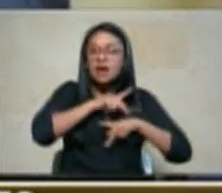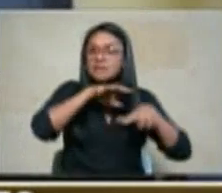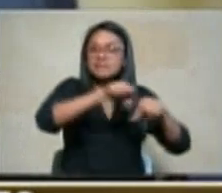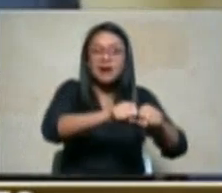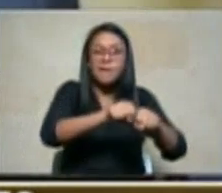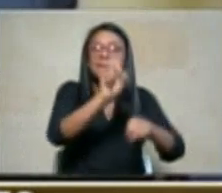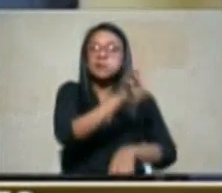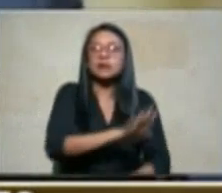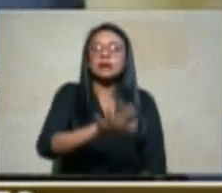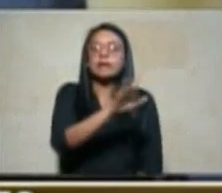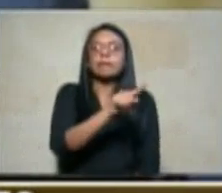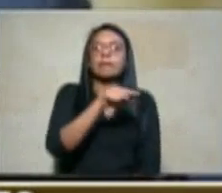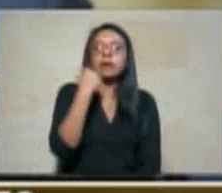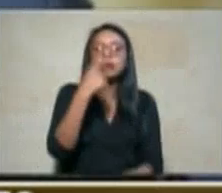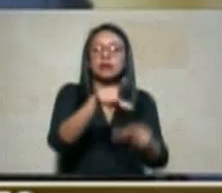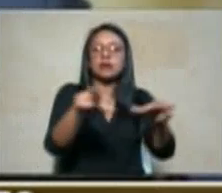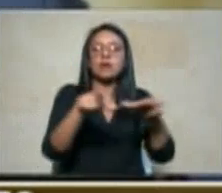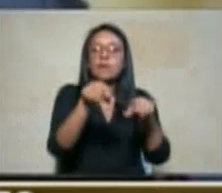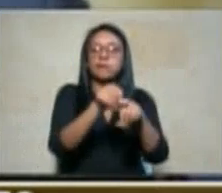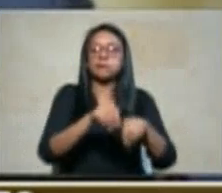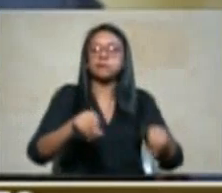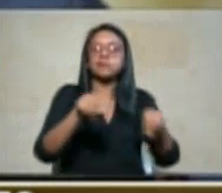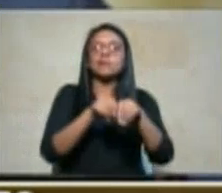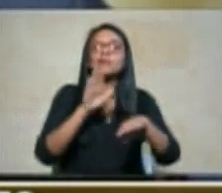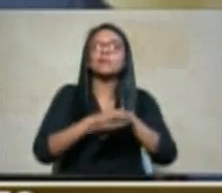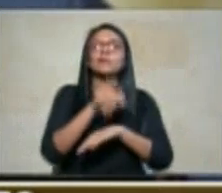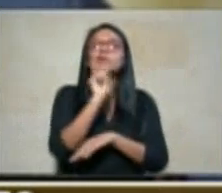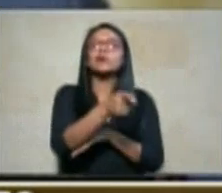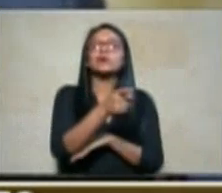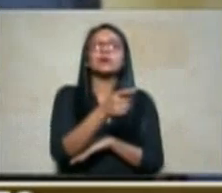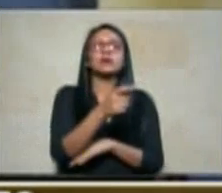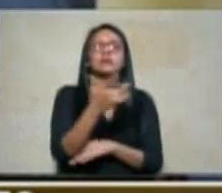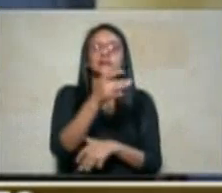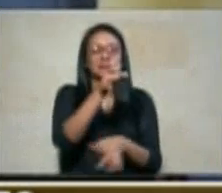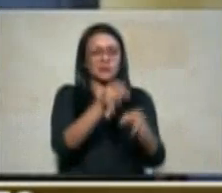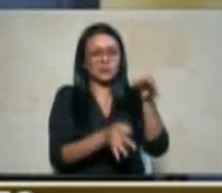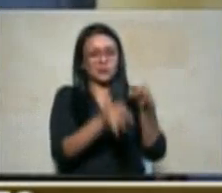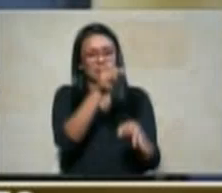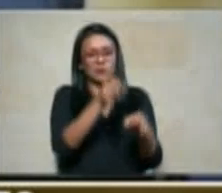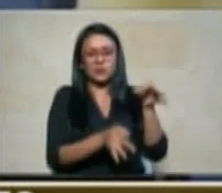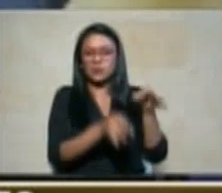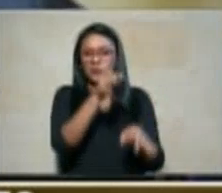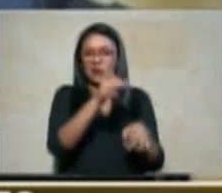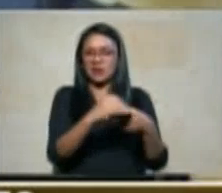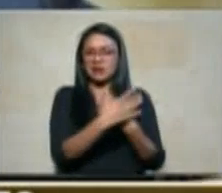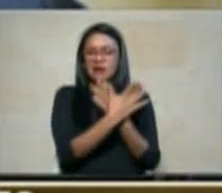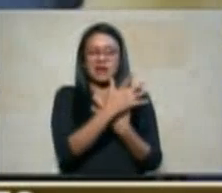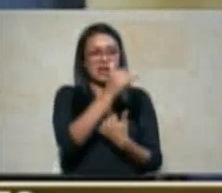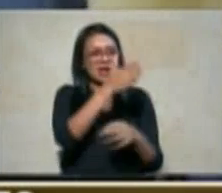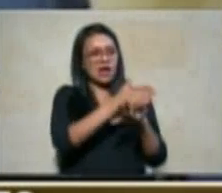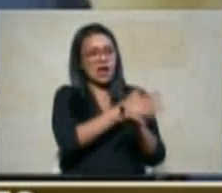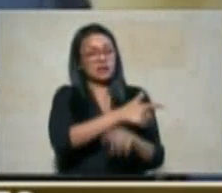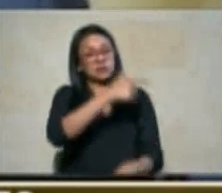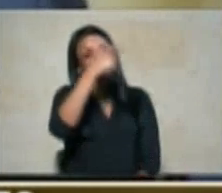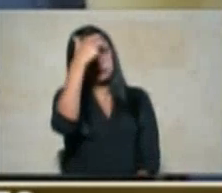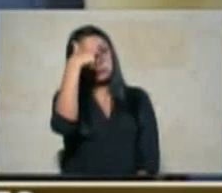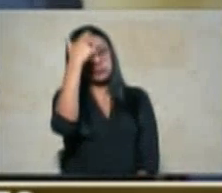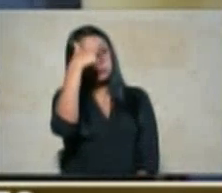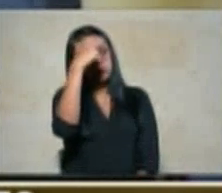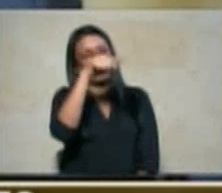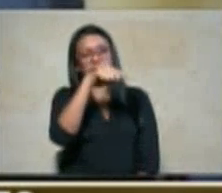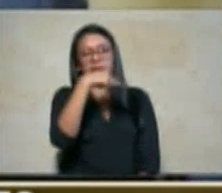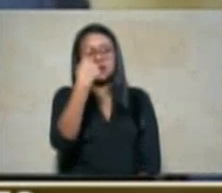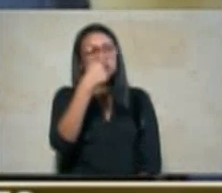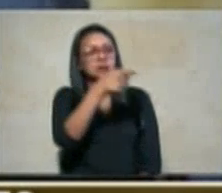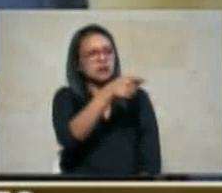porque un juez de la República, en su sabiduría, falló que había sido una despojadora de